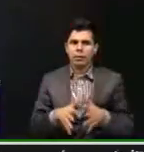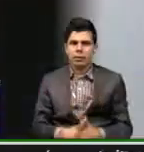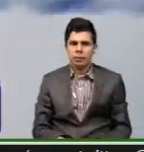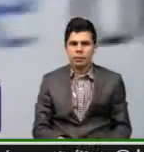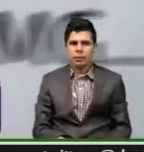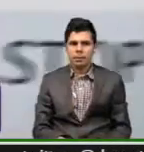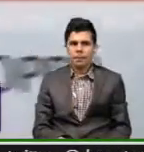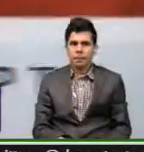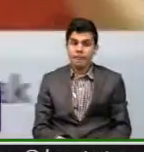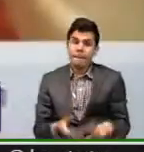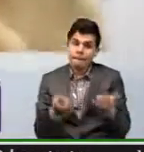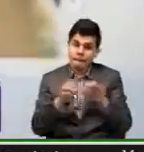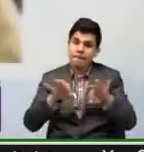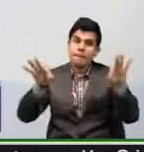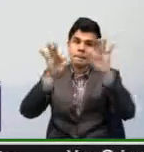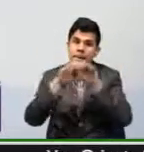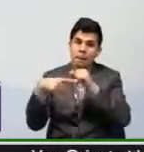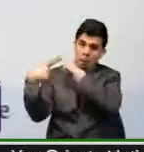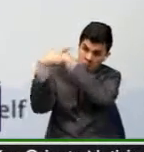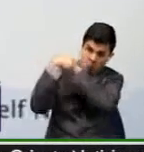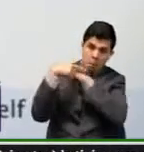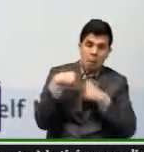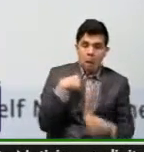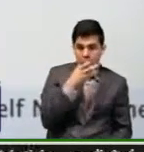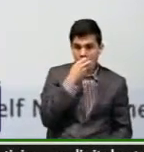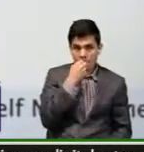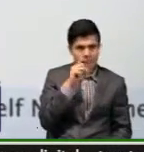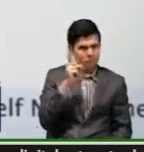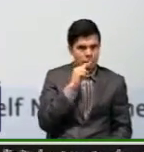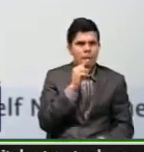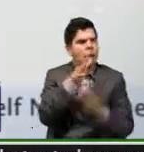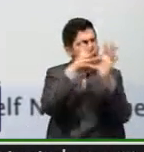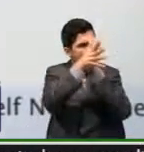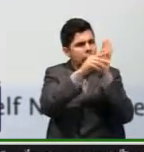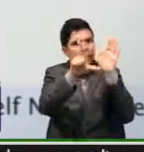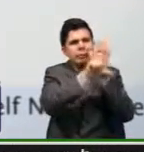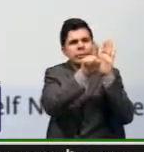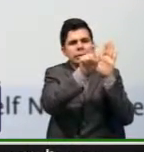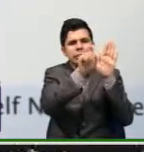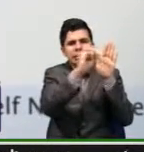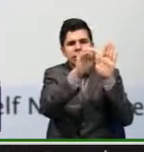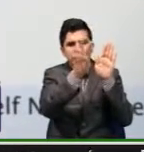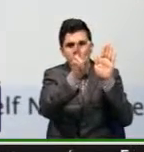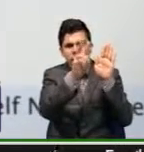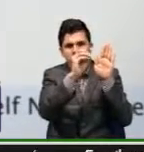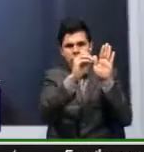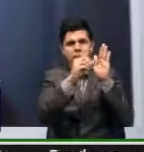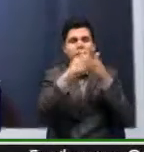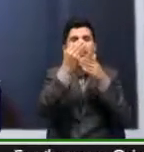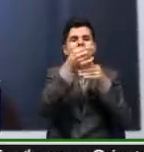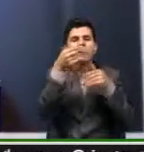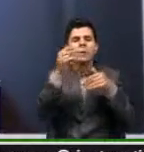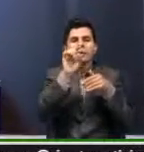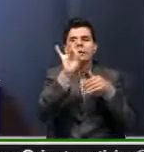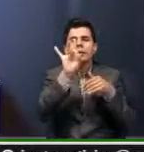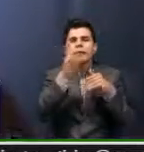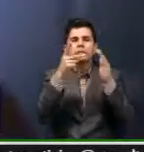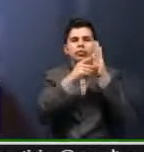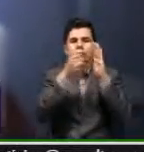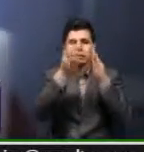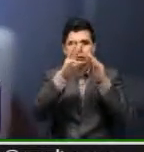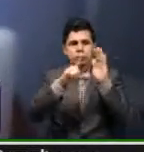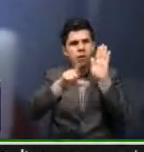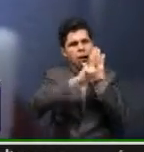Es por esto que es muy importante denunciar cuando detecten algún tipo de amenaza. La ley 6020, vigente en Colombia desde el 15 de marzo de 2013,